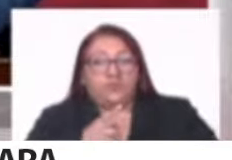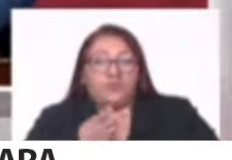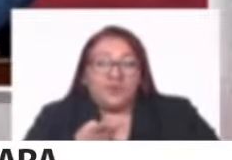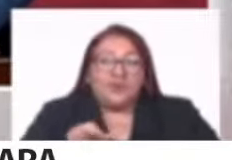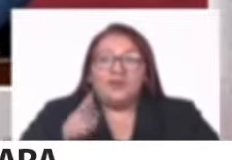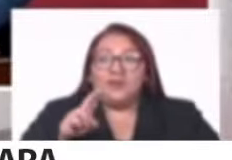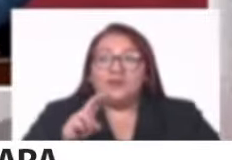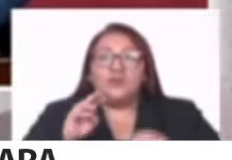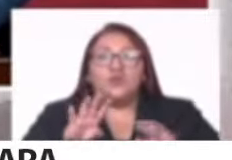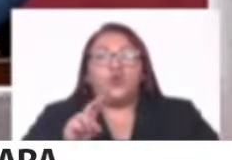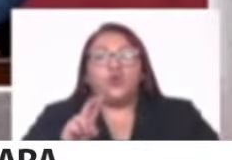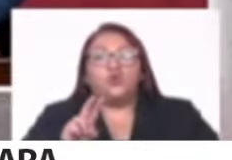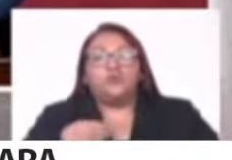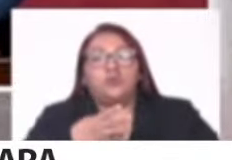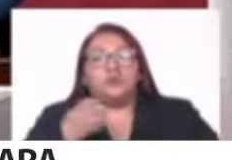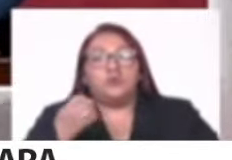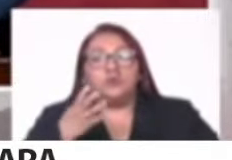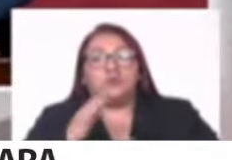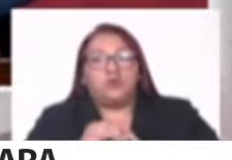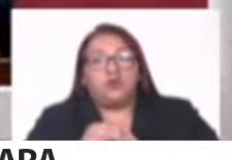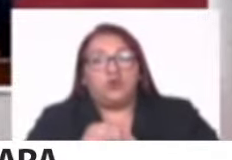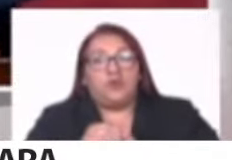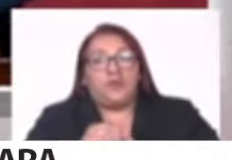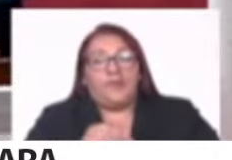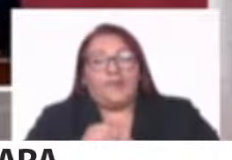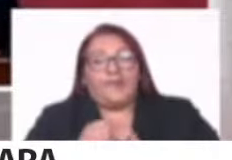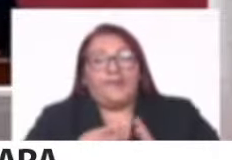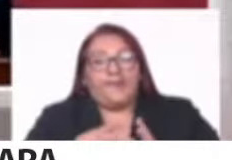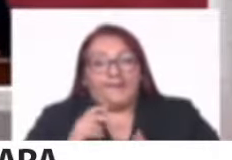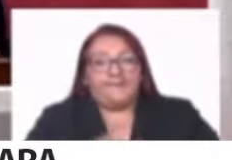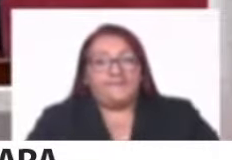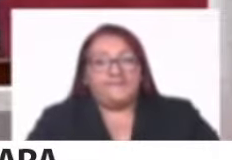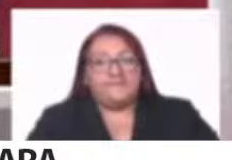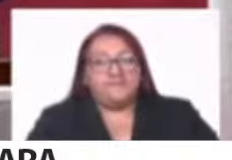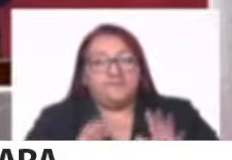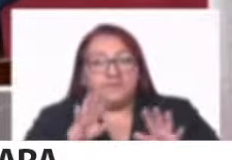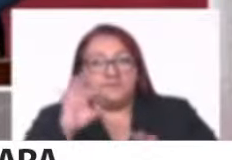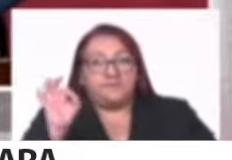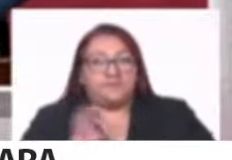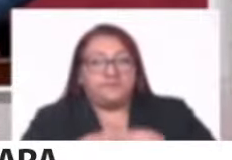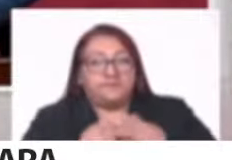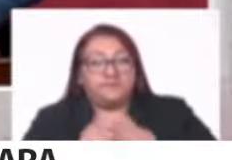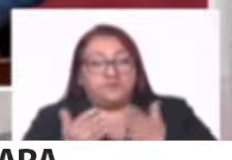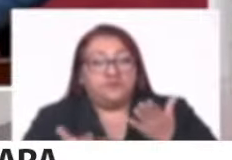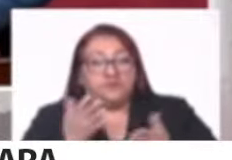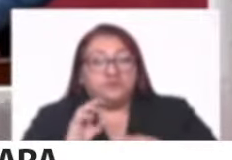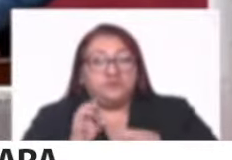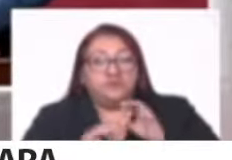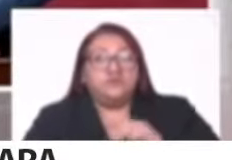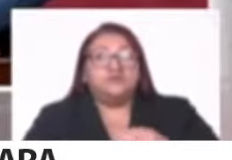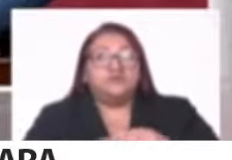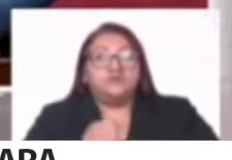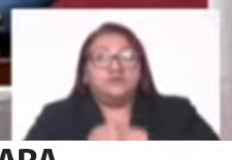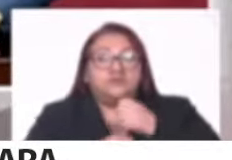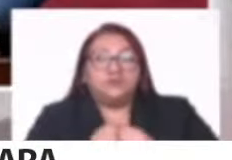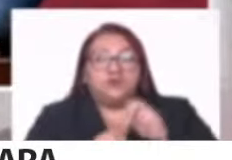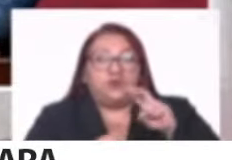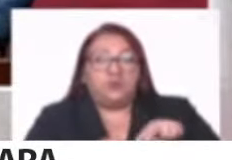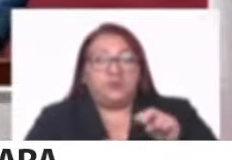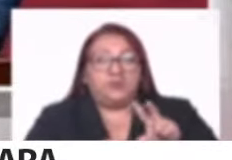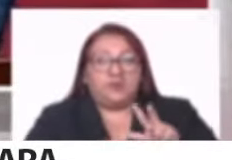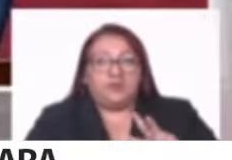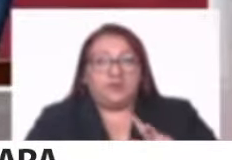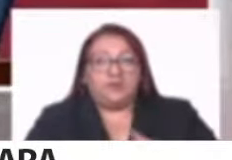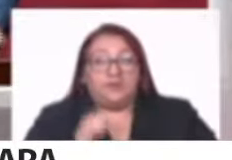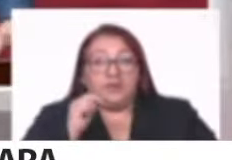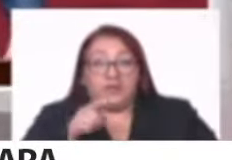incremento de más de 2.400 millones y un aumento del 9% en comparación con el presupuesto del 2023.